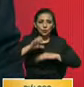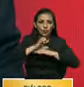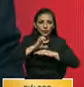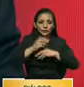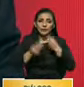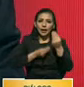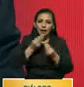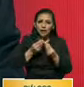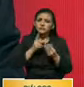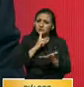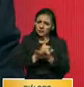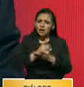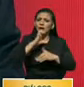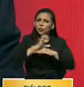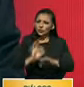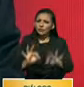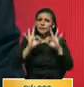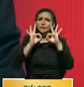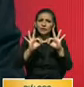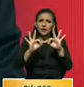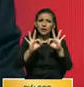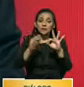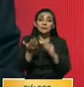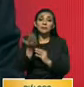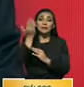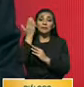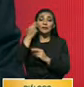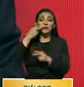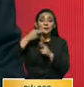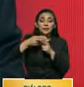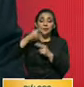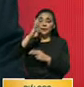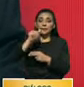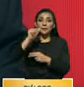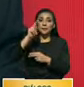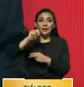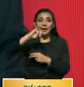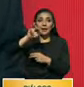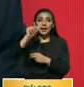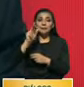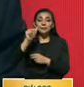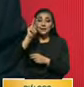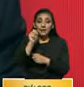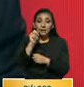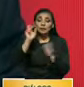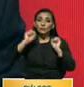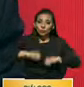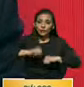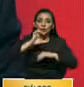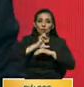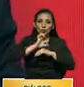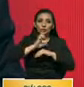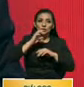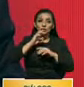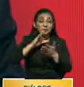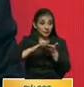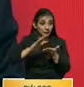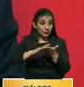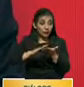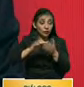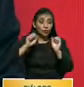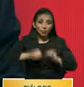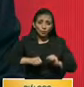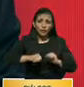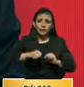Vamos a ser una potencia. El gran Benjamín Carrión decía que el Ecuador podría ser una potencia electoral. Perdón, que podría ser